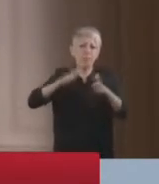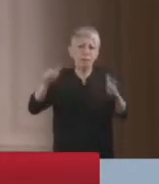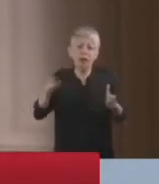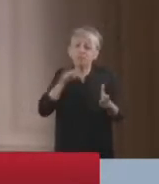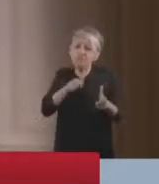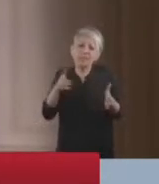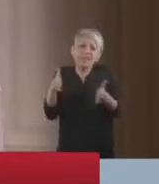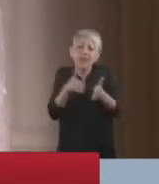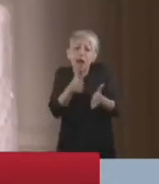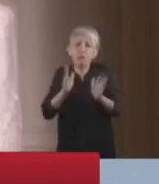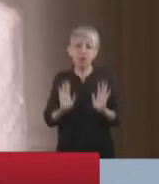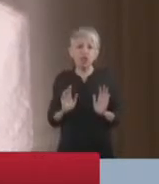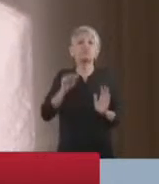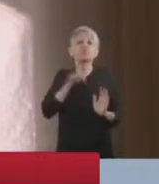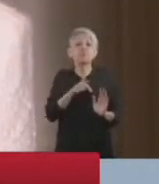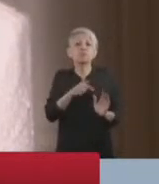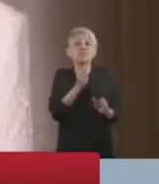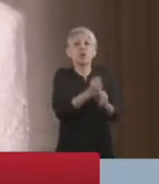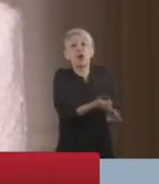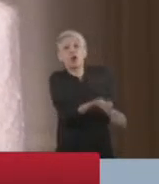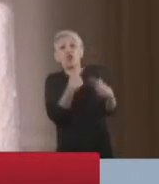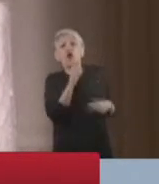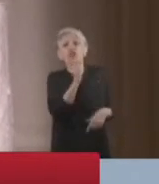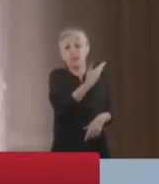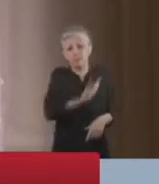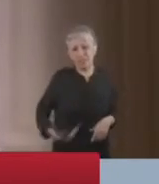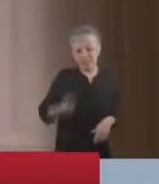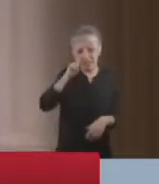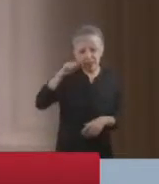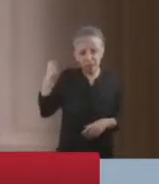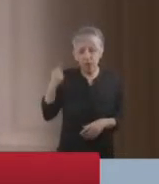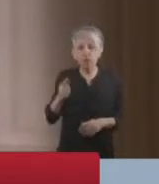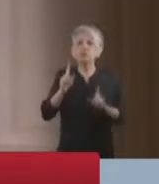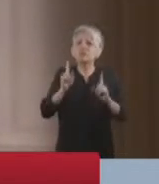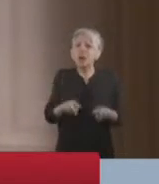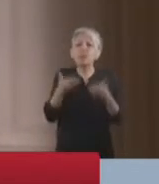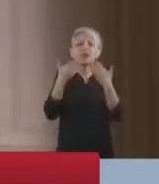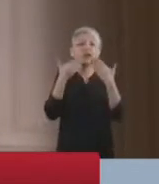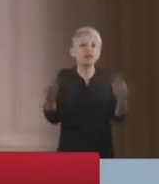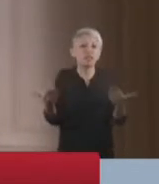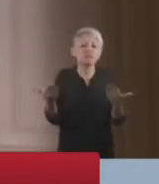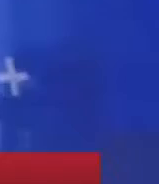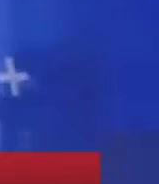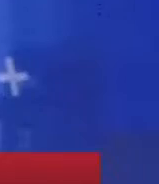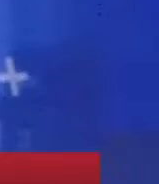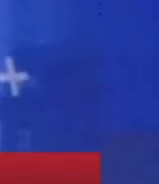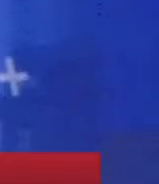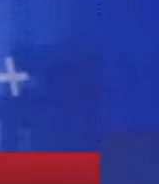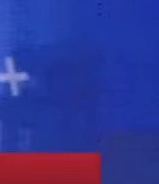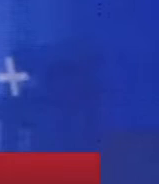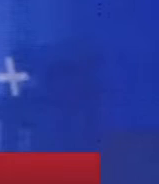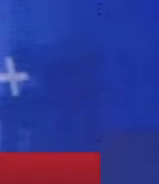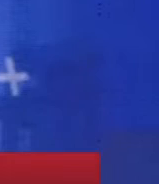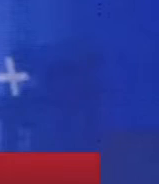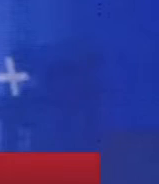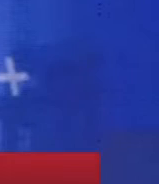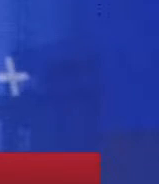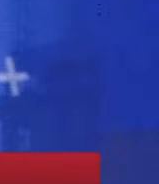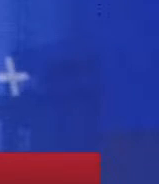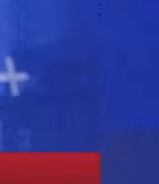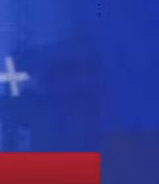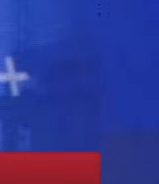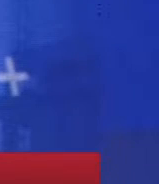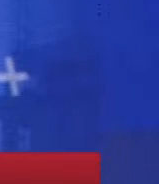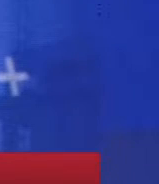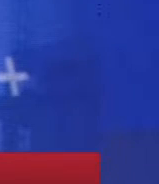Gracias, Valenzuela. Un placer, gracias por invitar. Hasta la próxima, el intendente de 3 de febrero aquí con nosotros. Querido Carlitos Regazzoni, ¿cómo estamos?